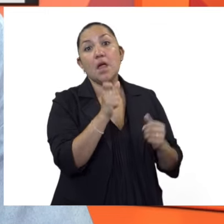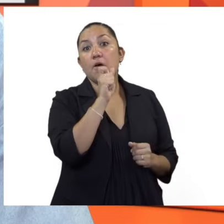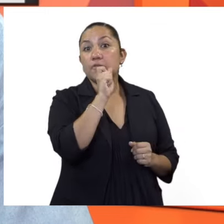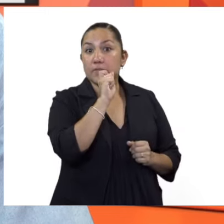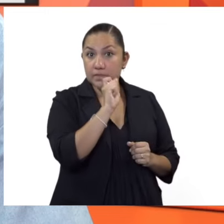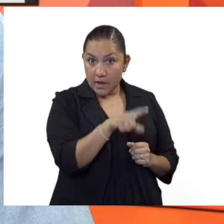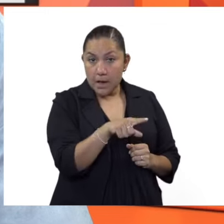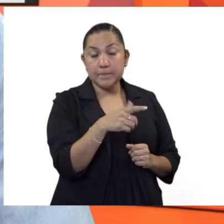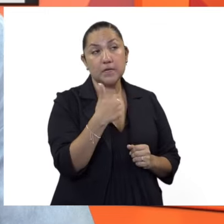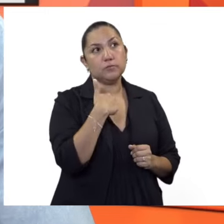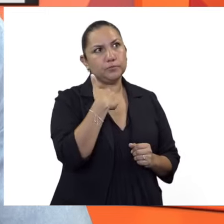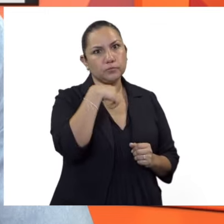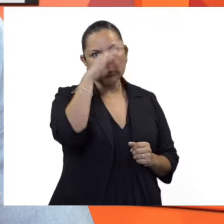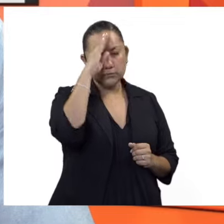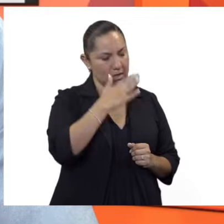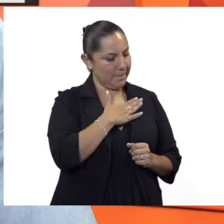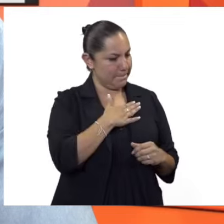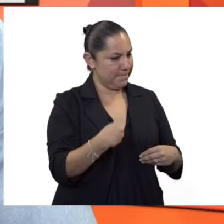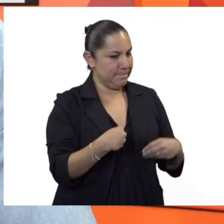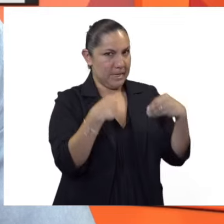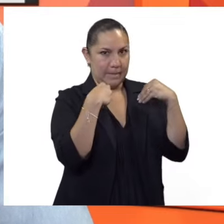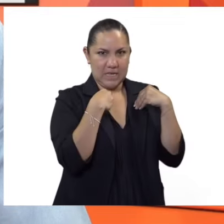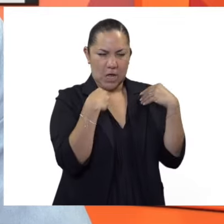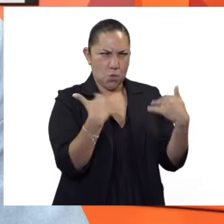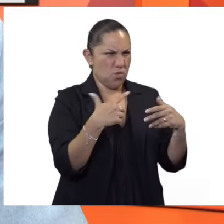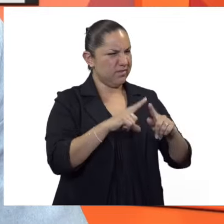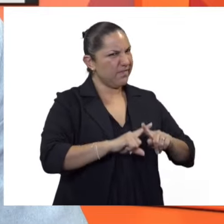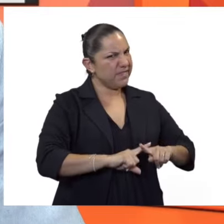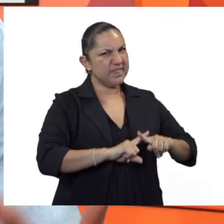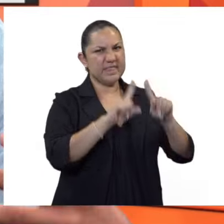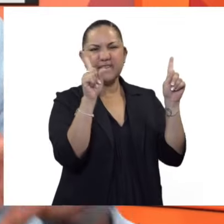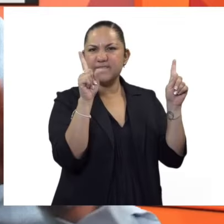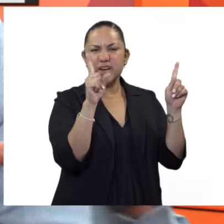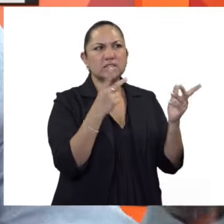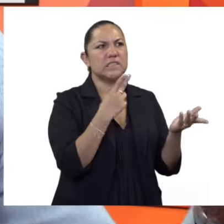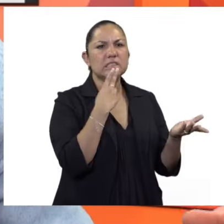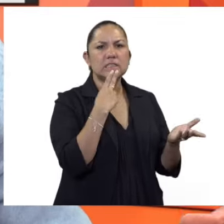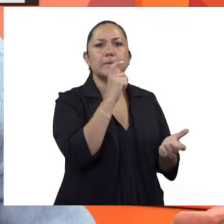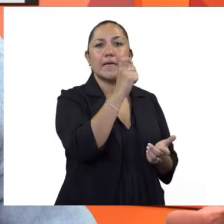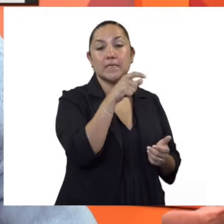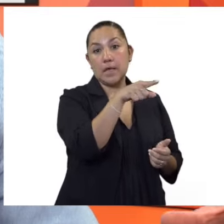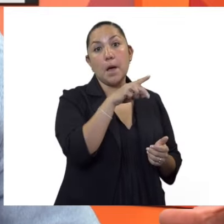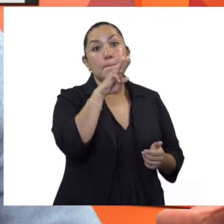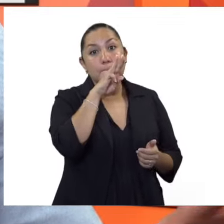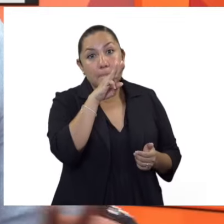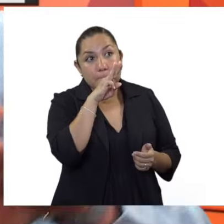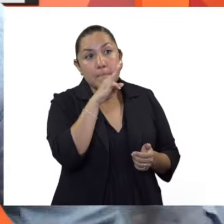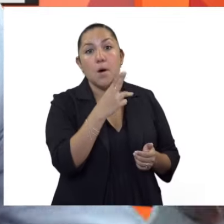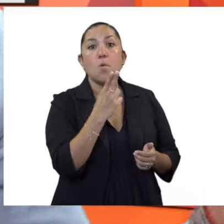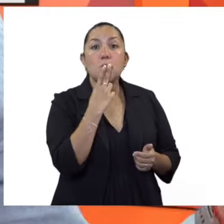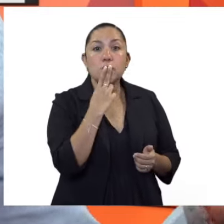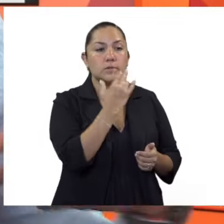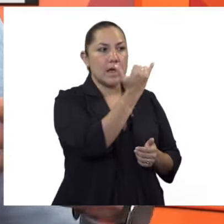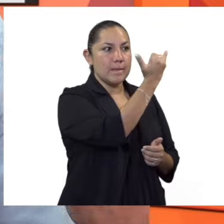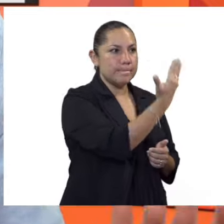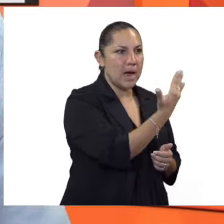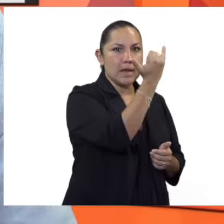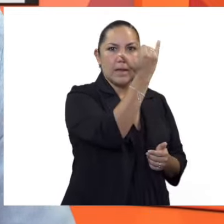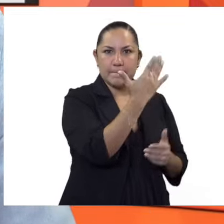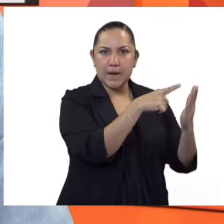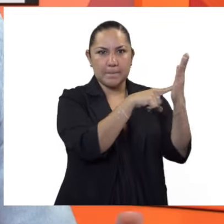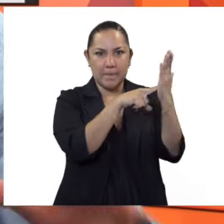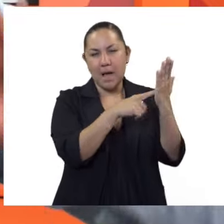destacar lo más fundamental lo que cambia mi vida es que mi mamá siempre uso las imágenes o sea por ejemplo cuando